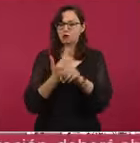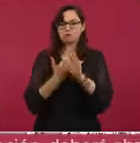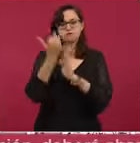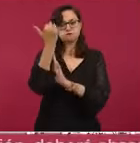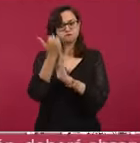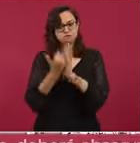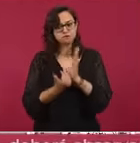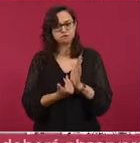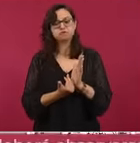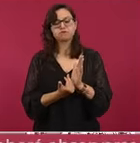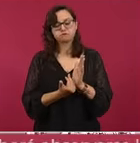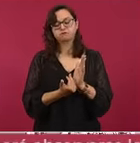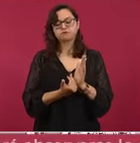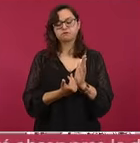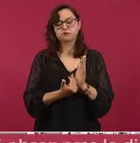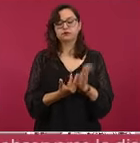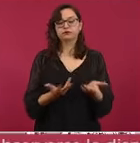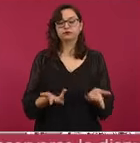martes.